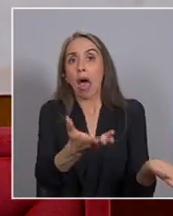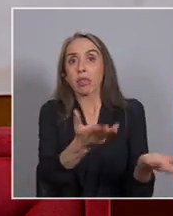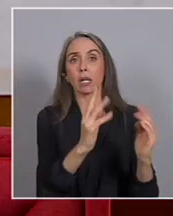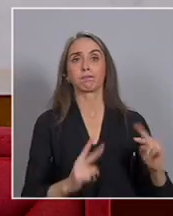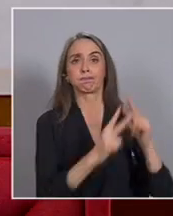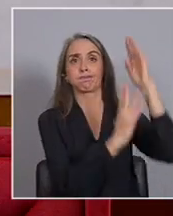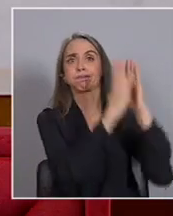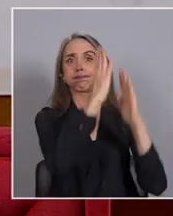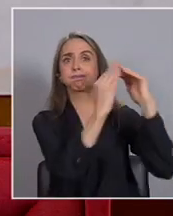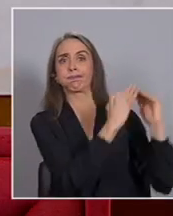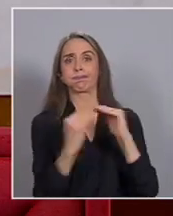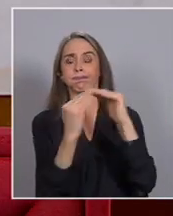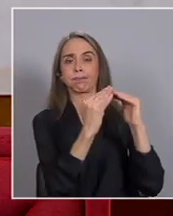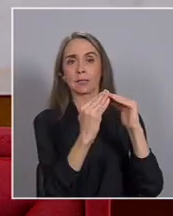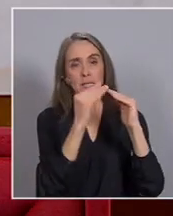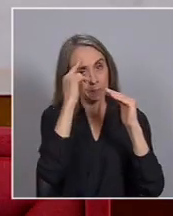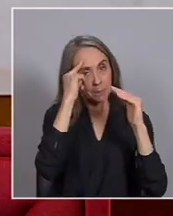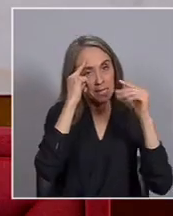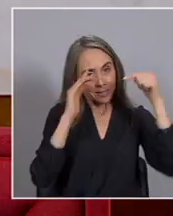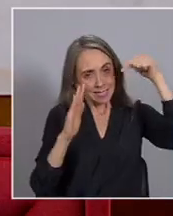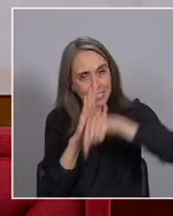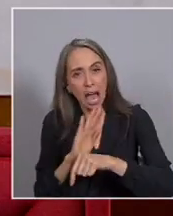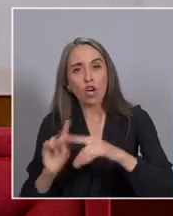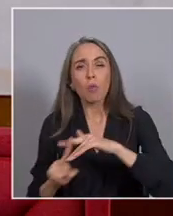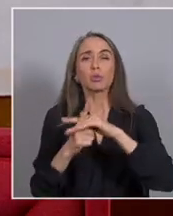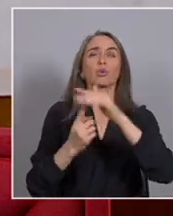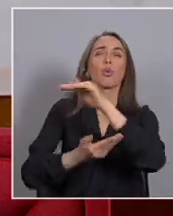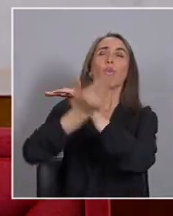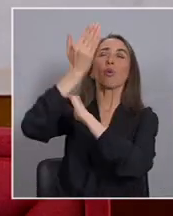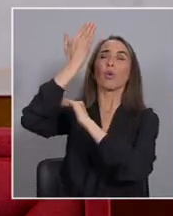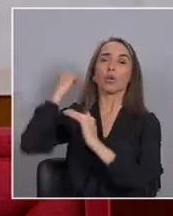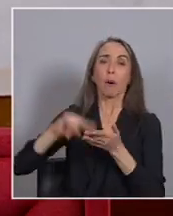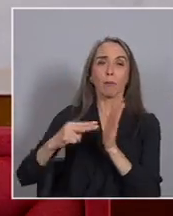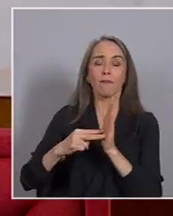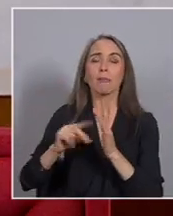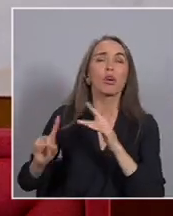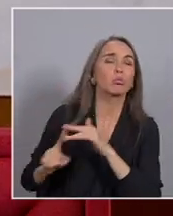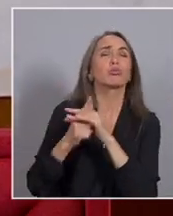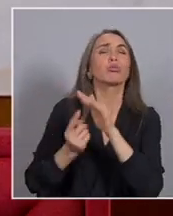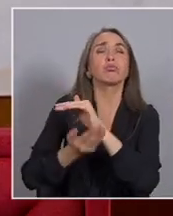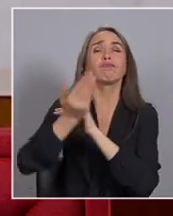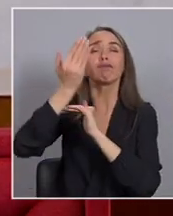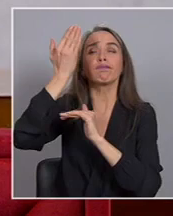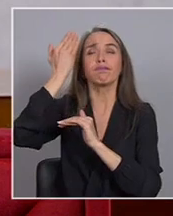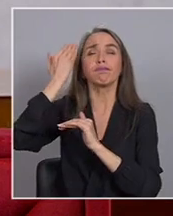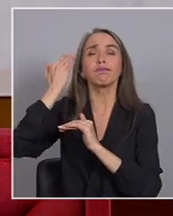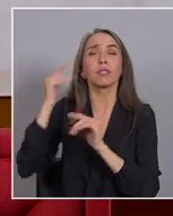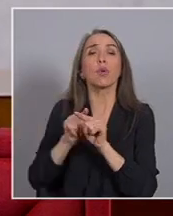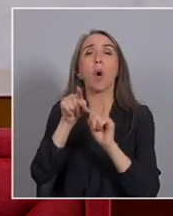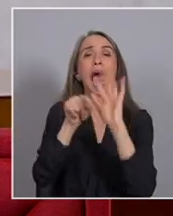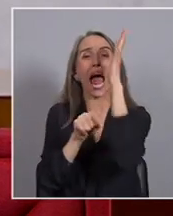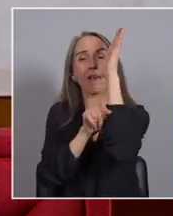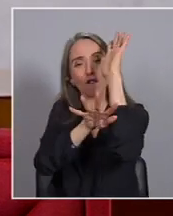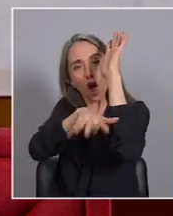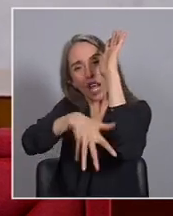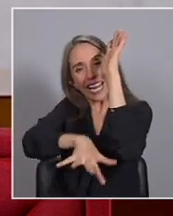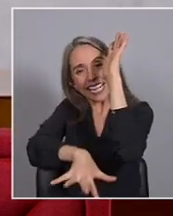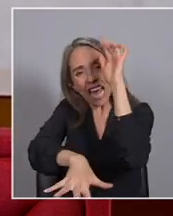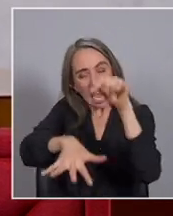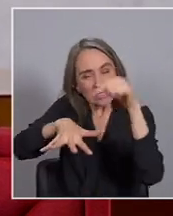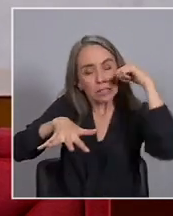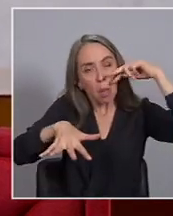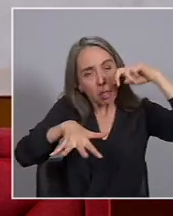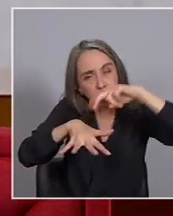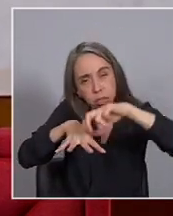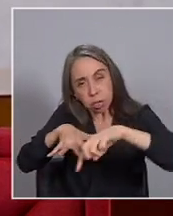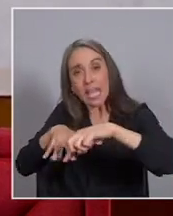estamos tratando de ir al origen del problema, en búsqueda de la raíz. Y por eso este trabajo va a